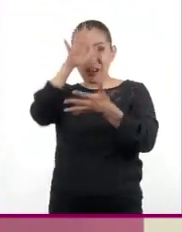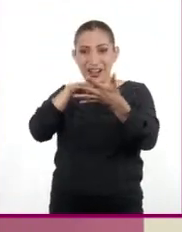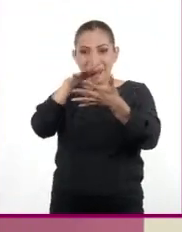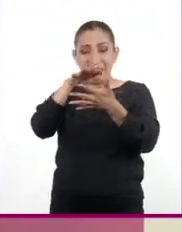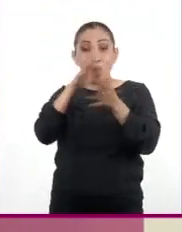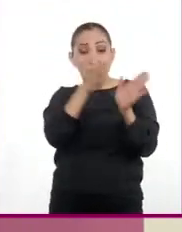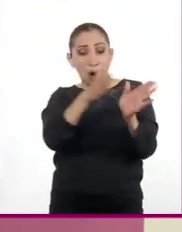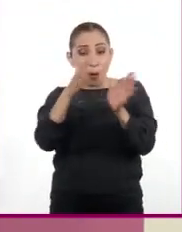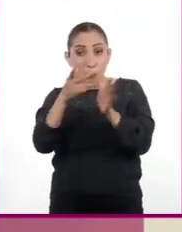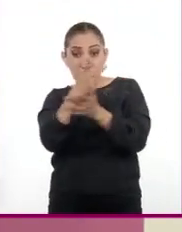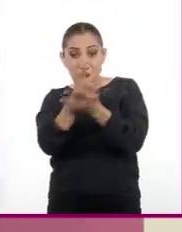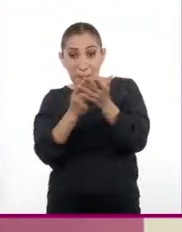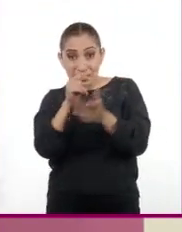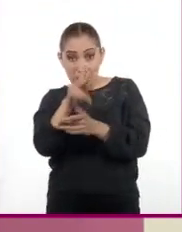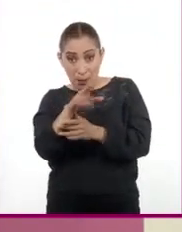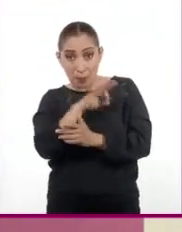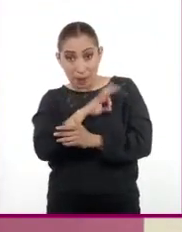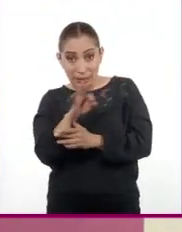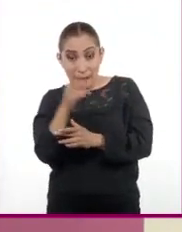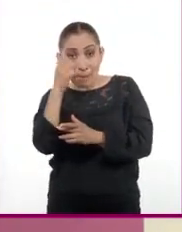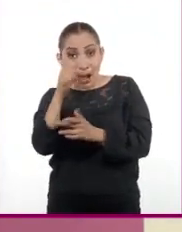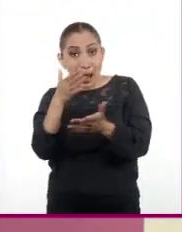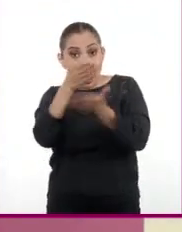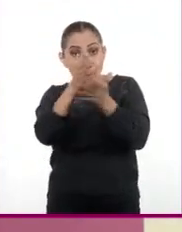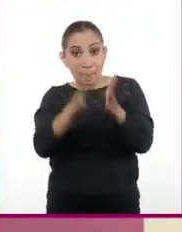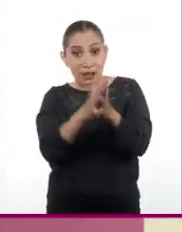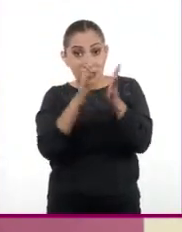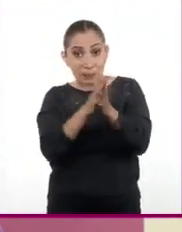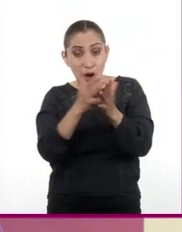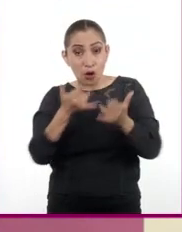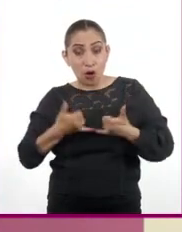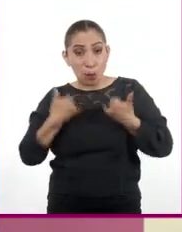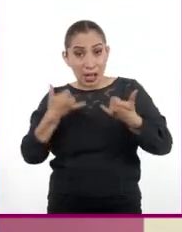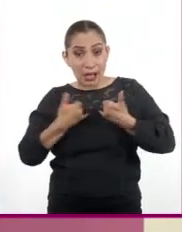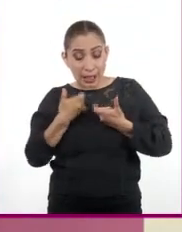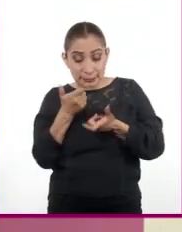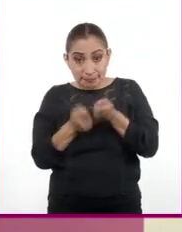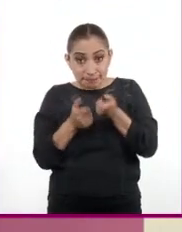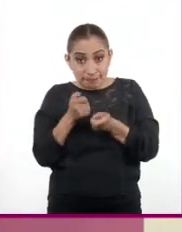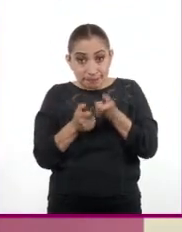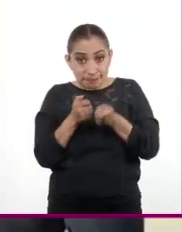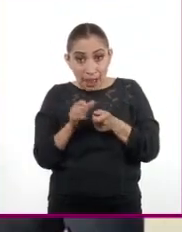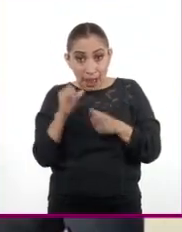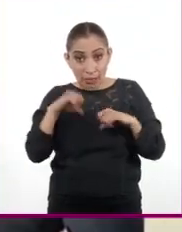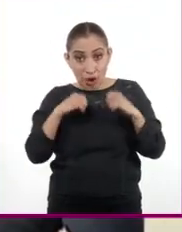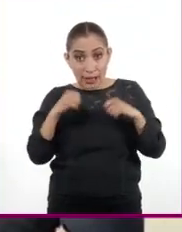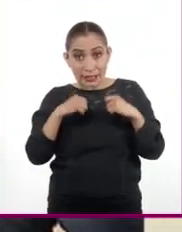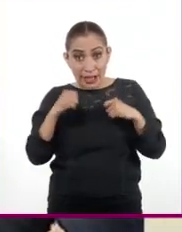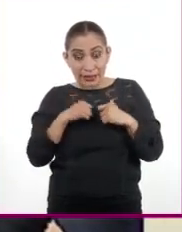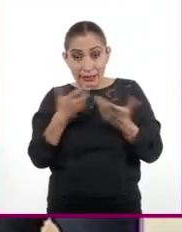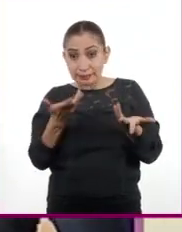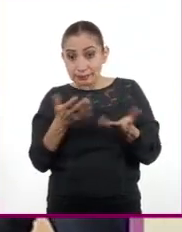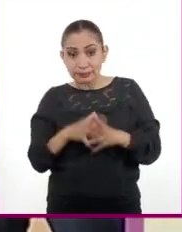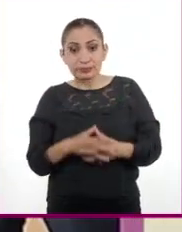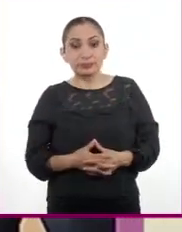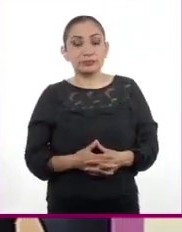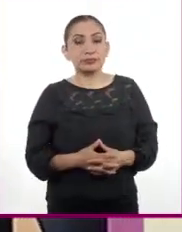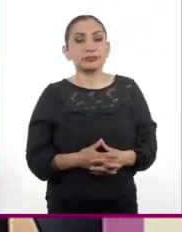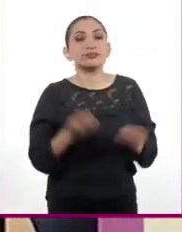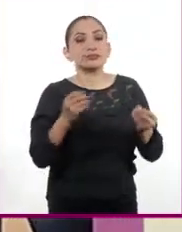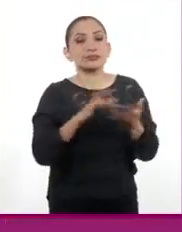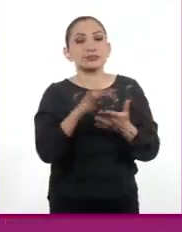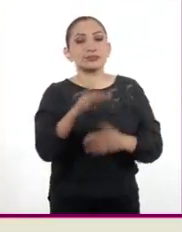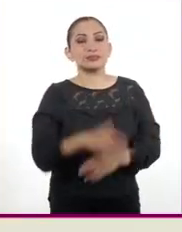televisión realmente están abriendo un espacio para la participación de los menores de edad, los adolescentes, en los medios.